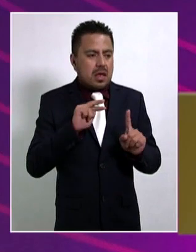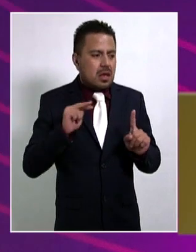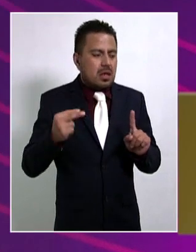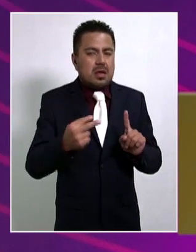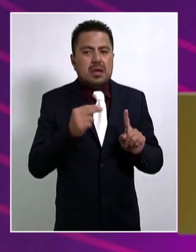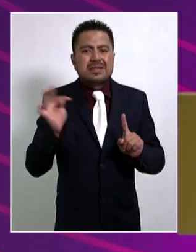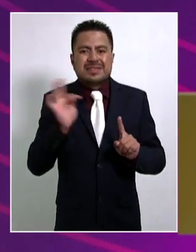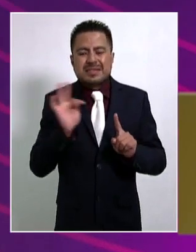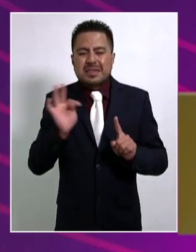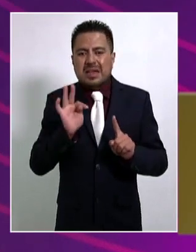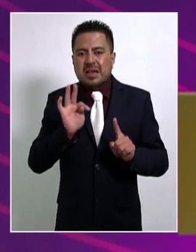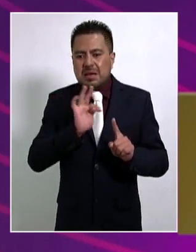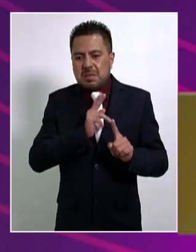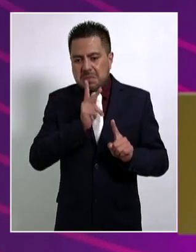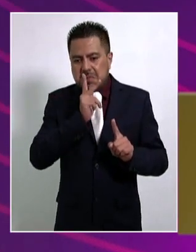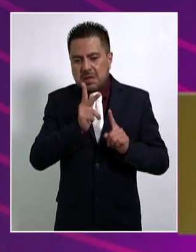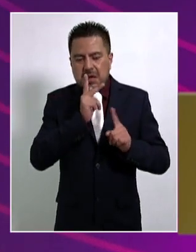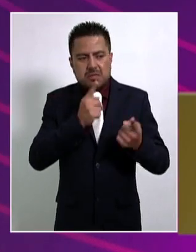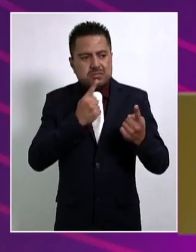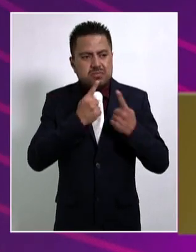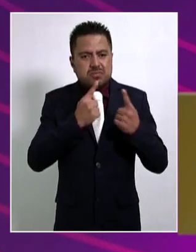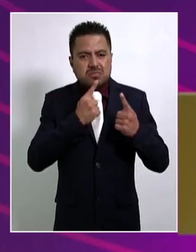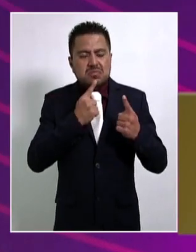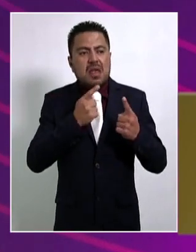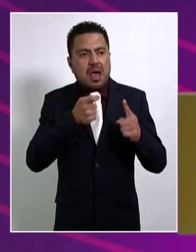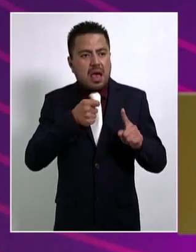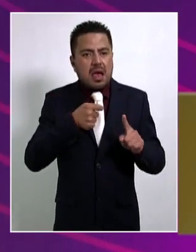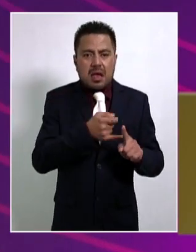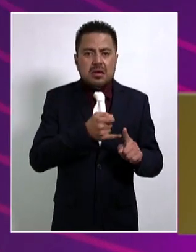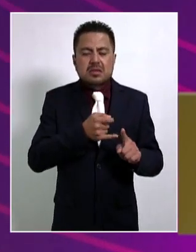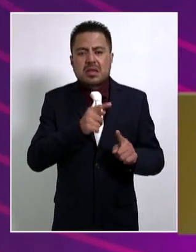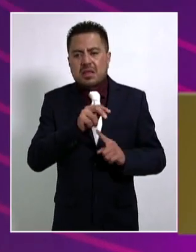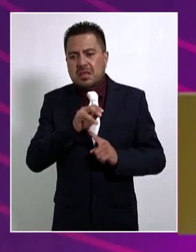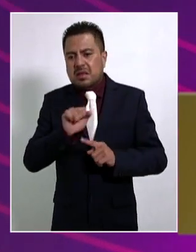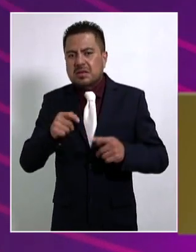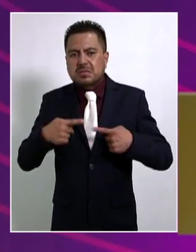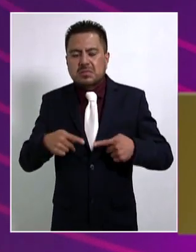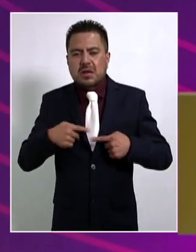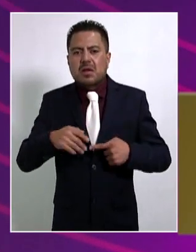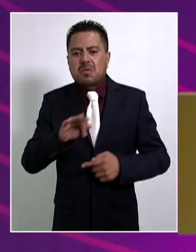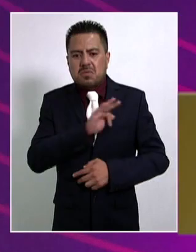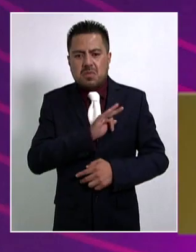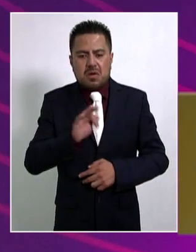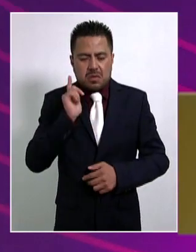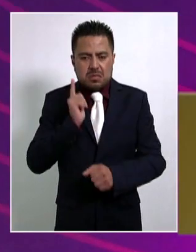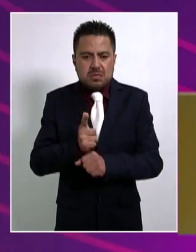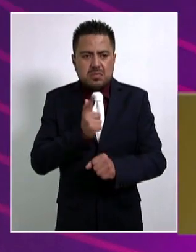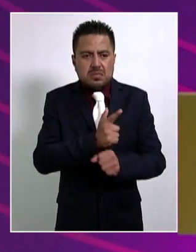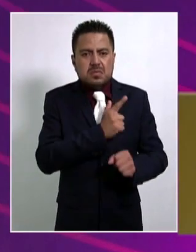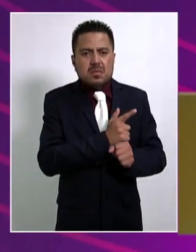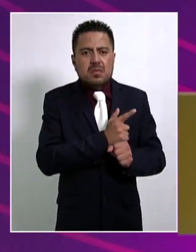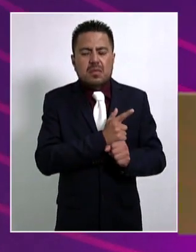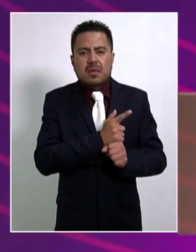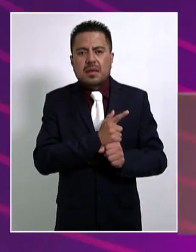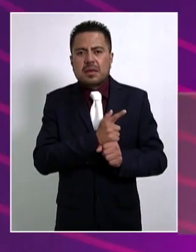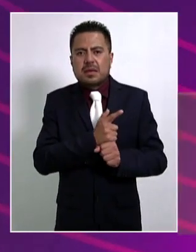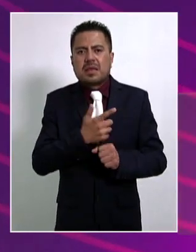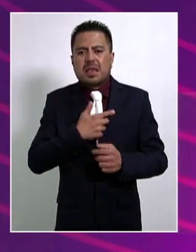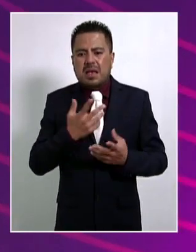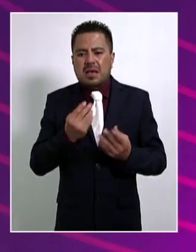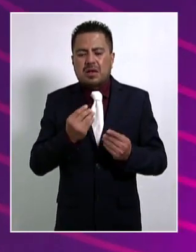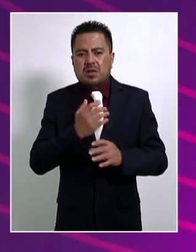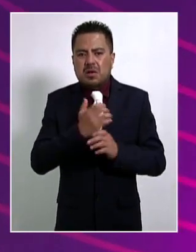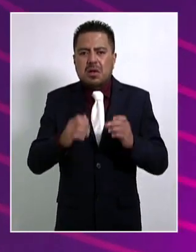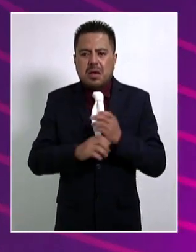y quizá cruzamos palabra e interactuamos con personas trans, nos vamos a poder dar cuenta que hay muchas